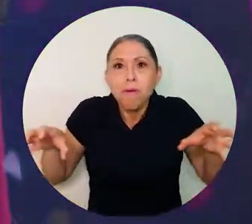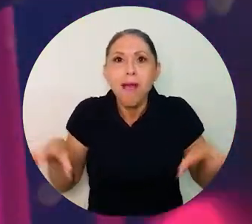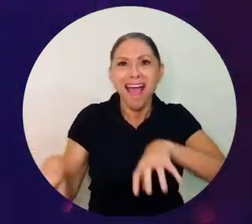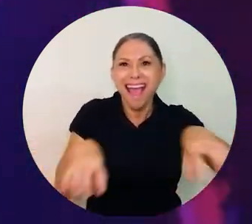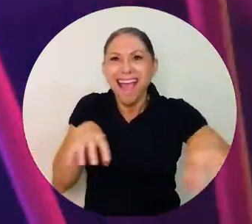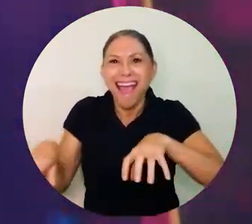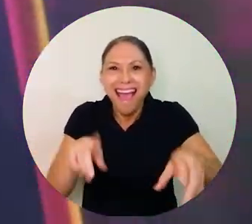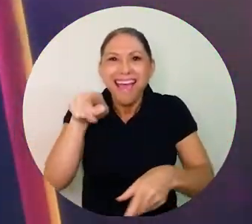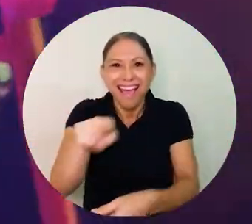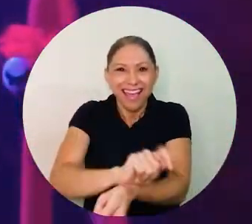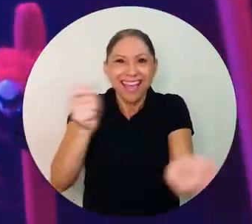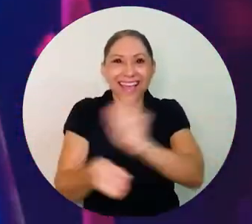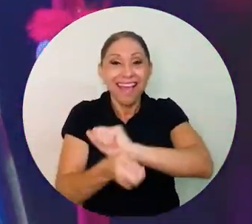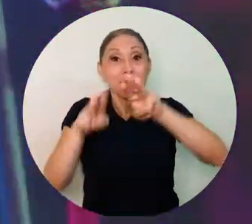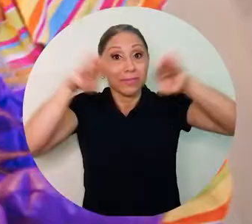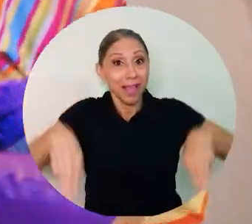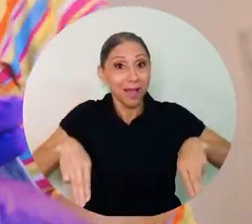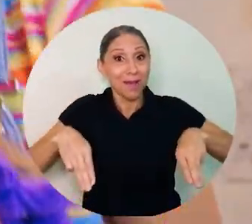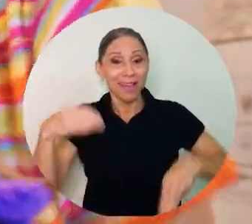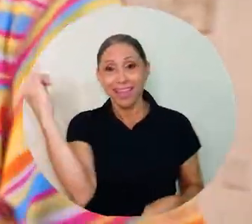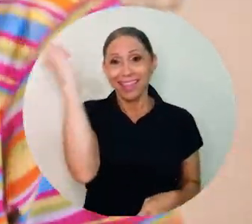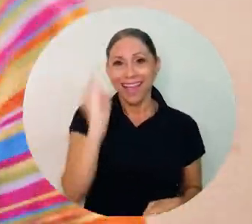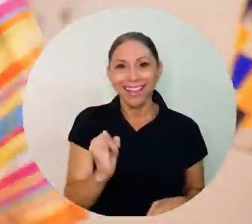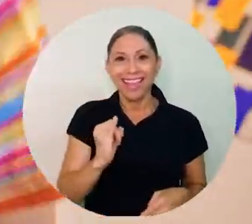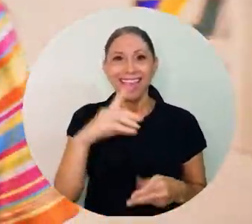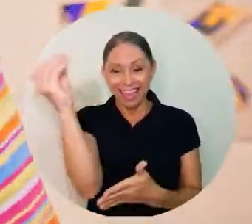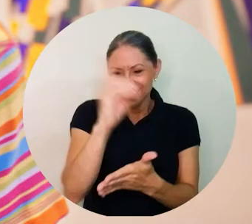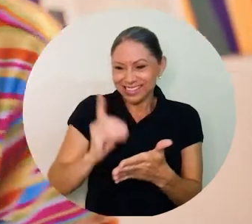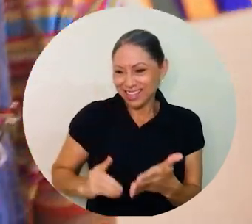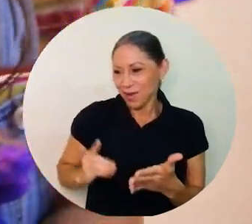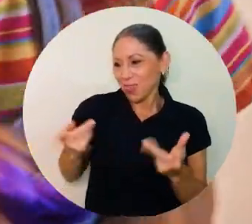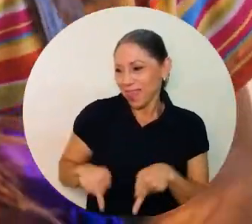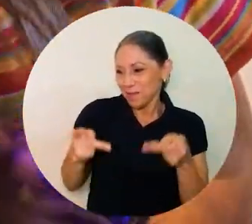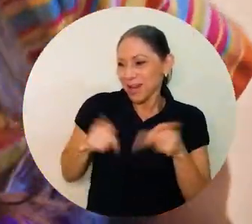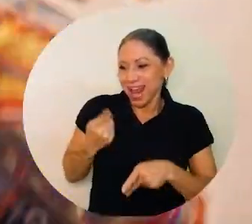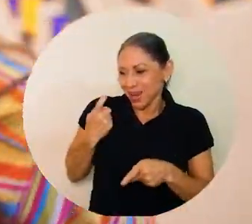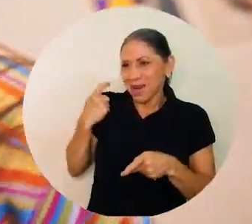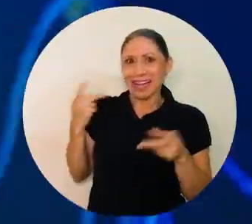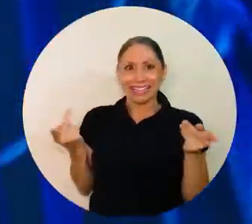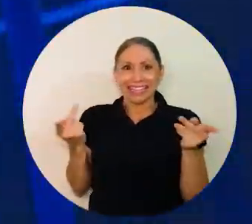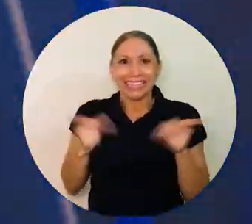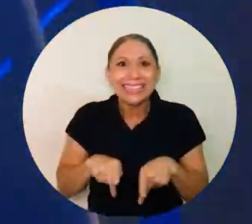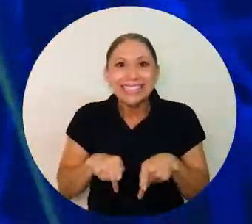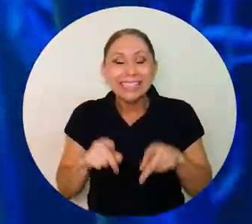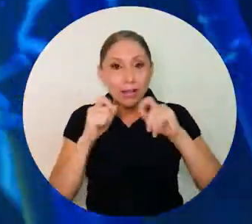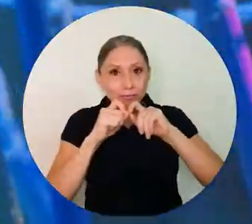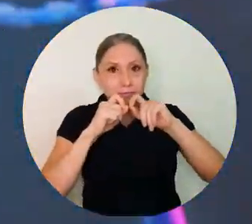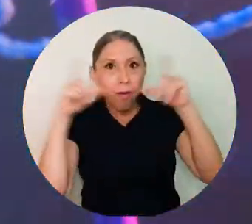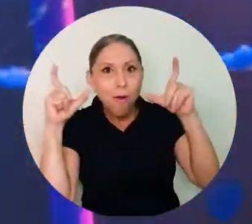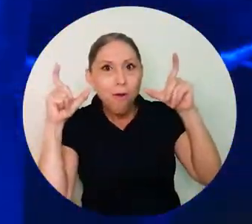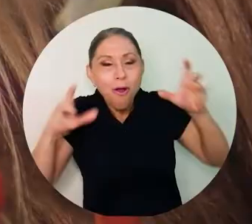provoca, es dinámico y te transforma. Museo de arte y diseño contemporáneo.